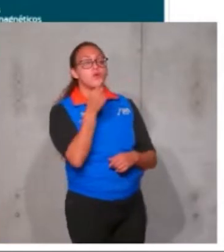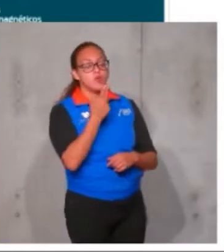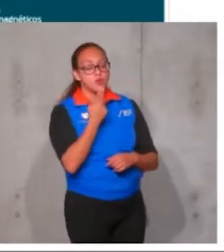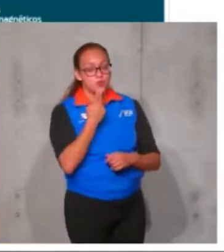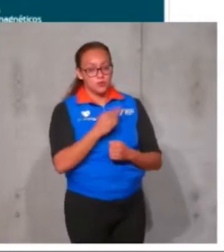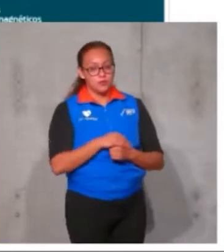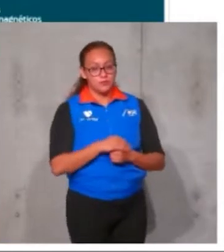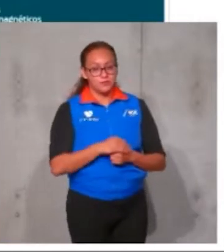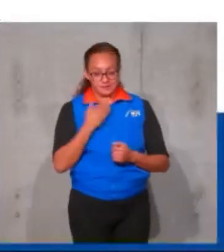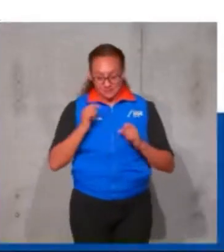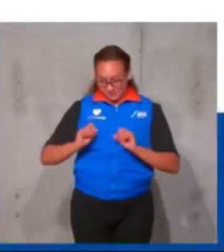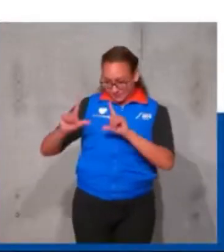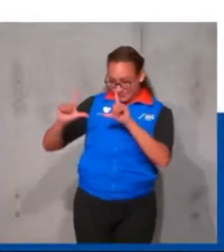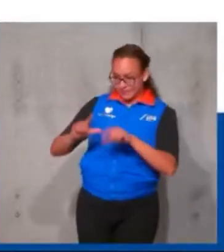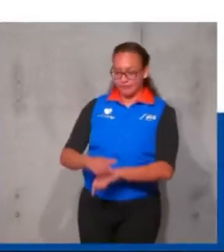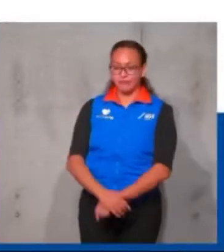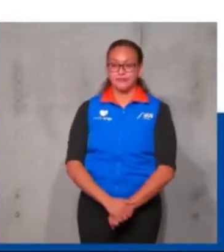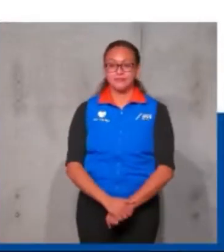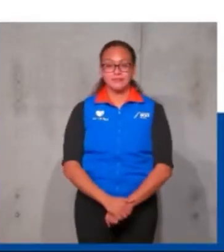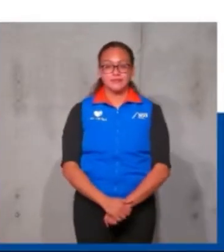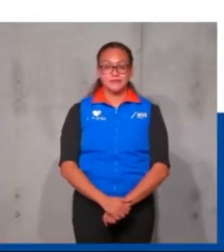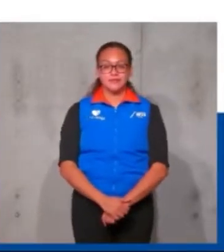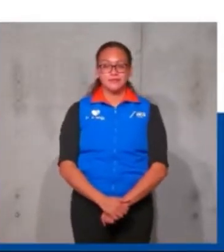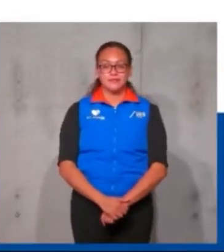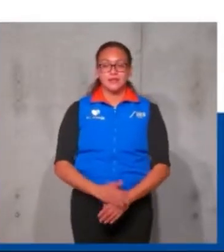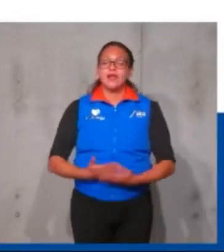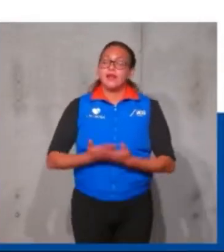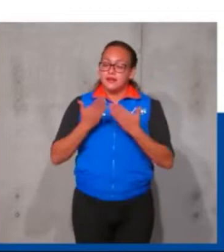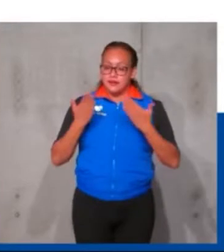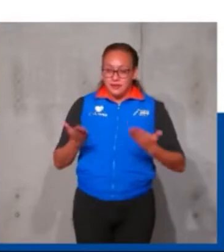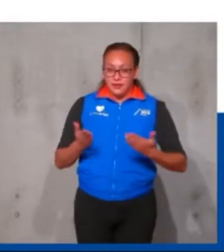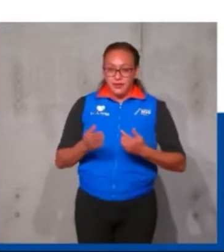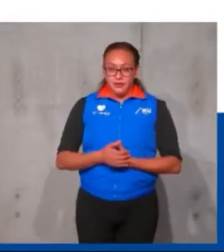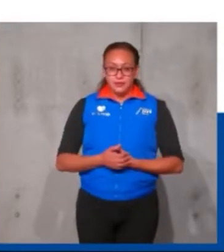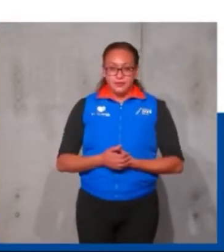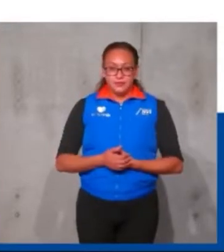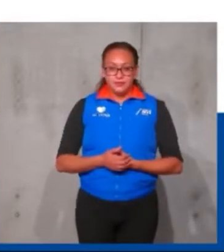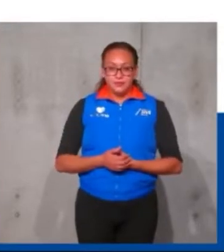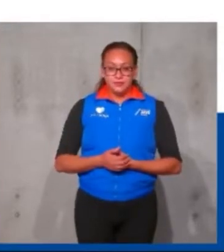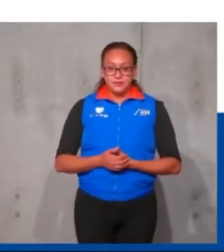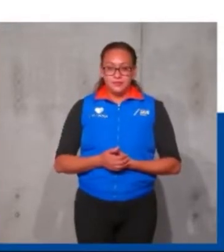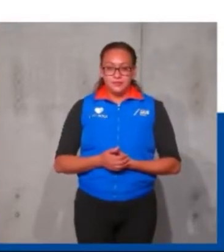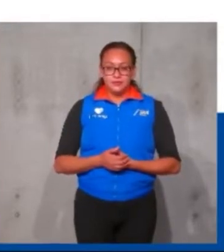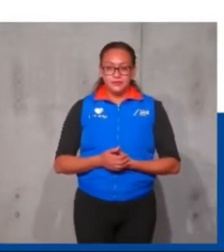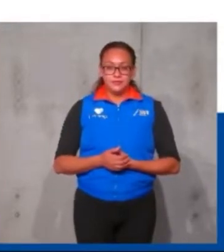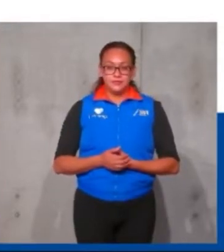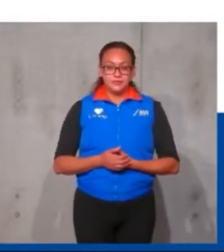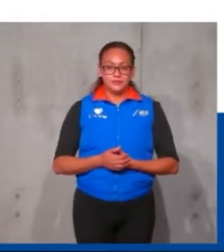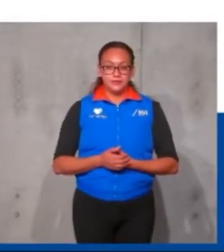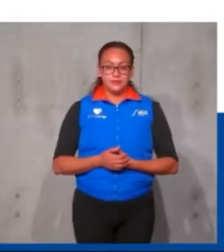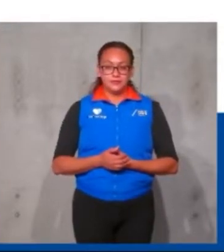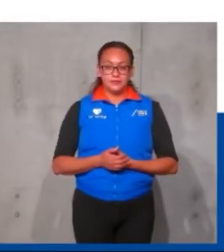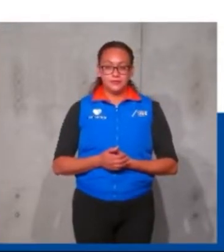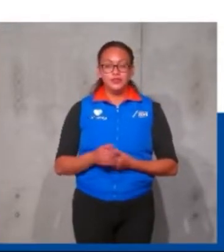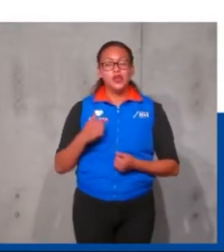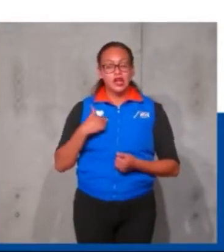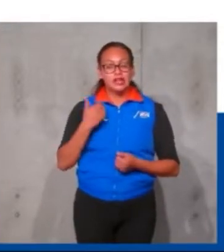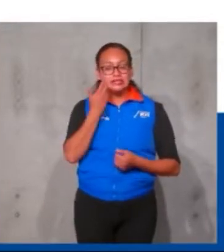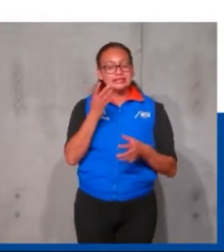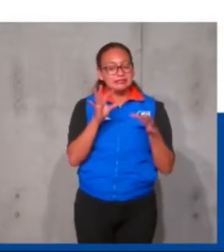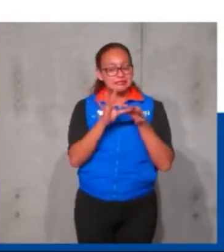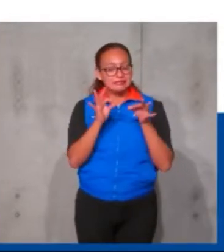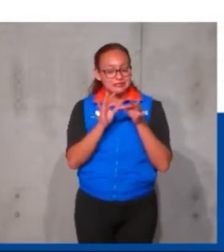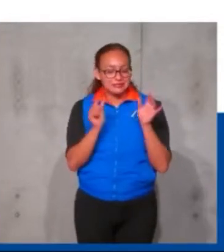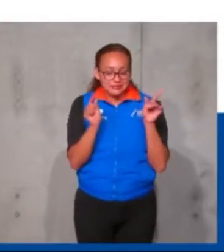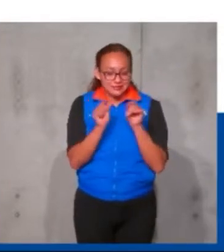organización, de una empresa. Siguiente, por favor. Entonces, bueno, Ya ahorita quería dar